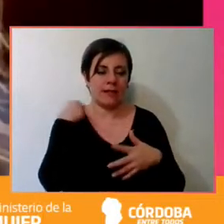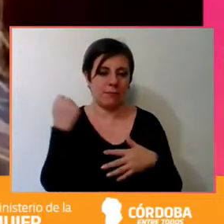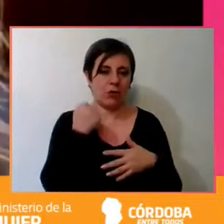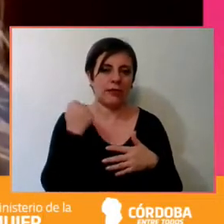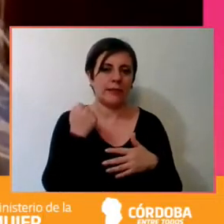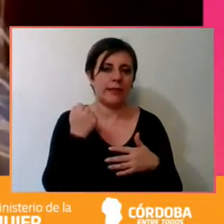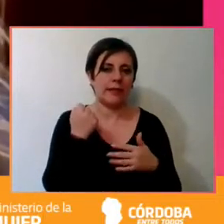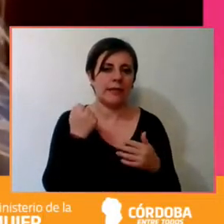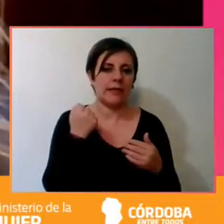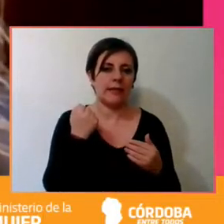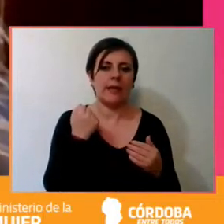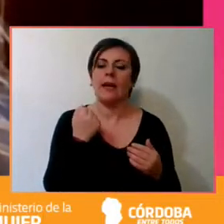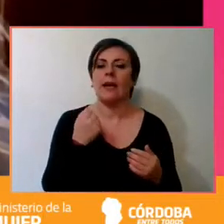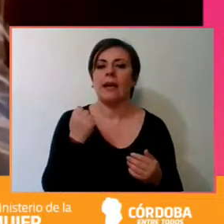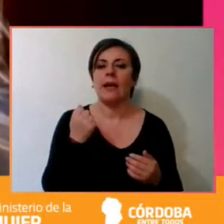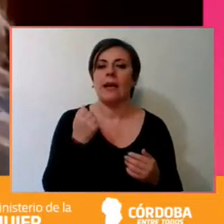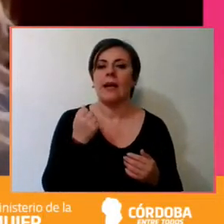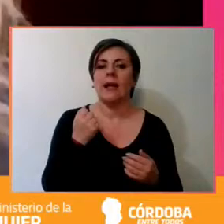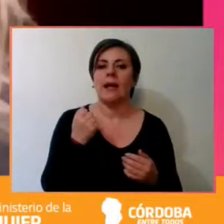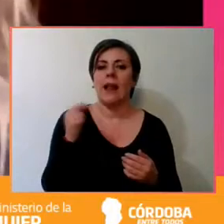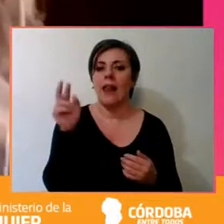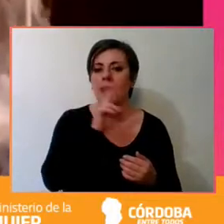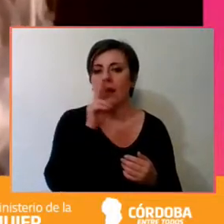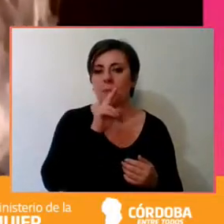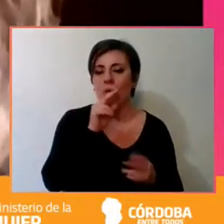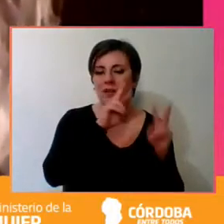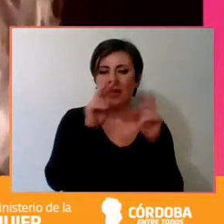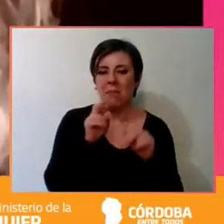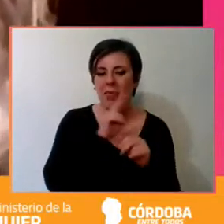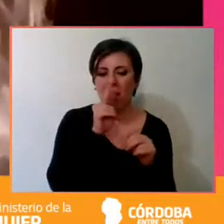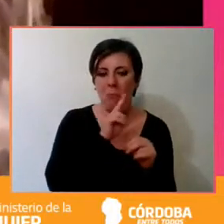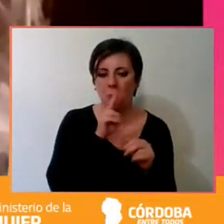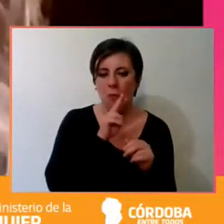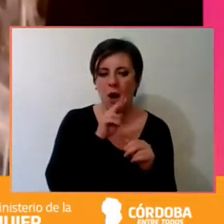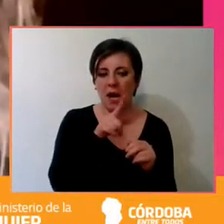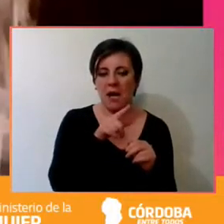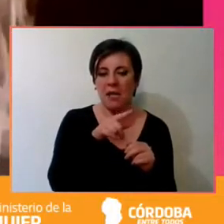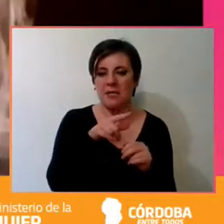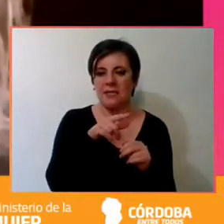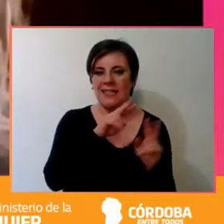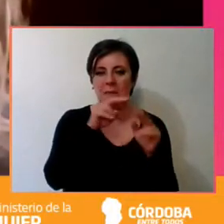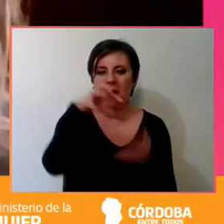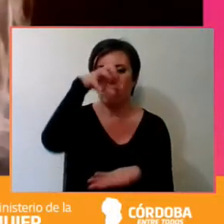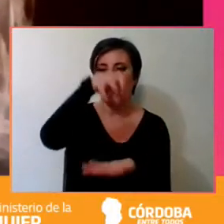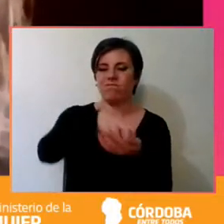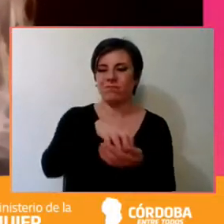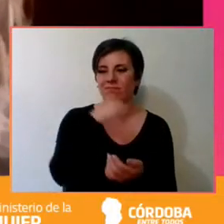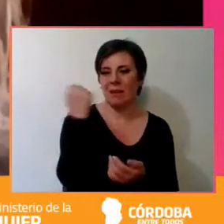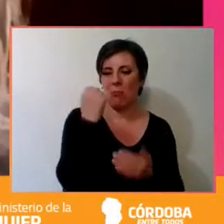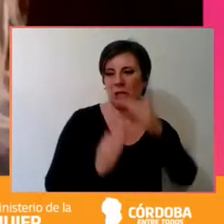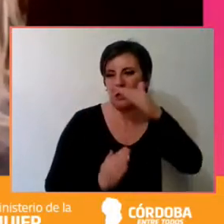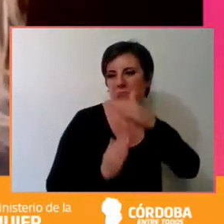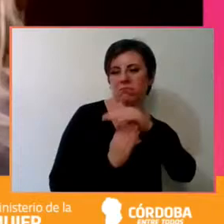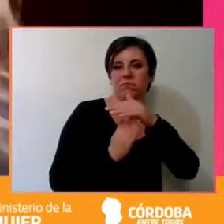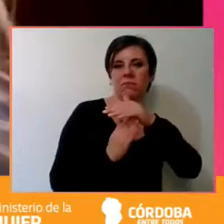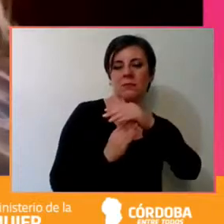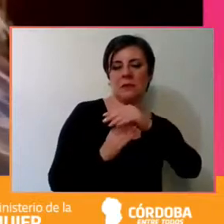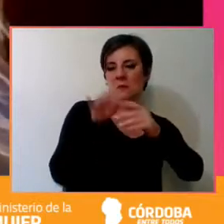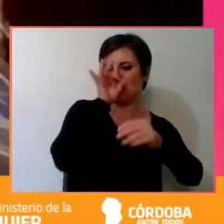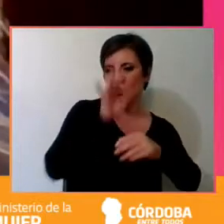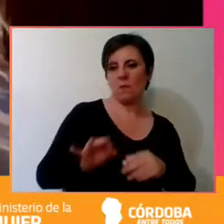puesto de manifiesto que la agenda de las mujeres no ha estado central, de manera central, colocada de manera